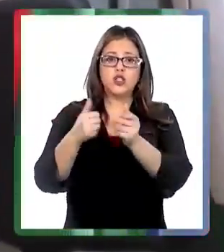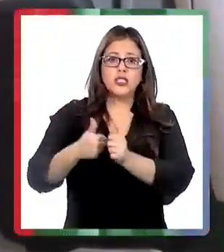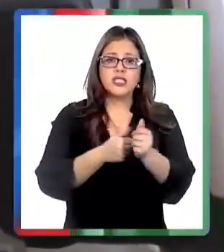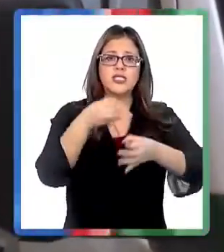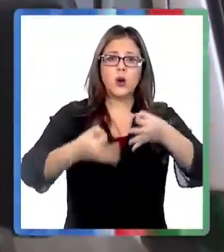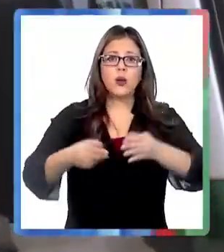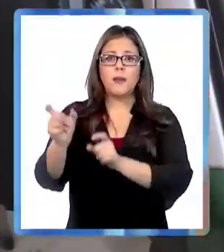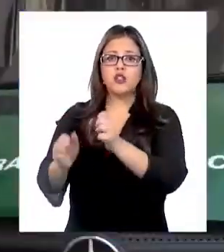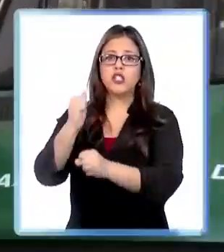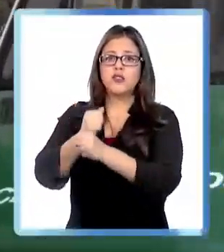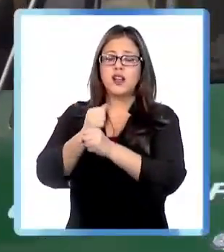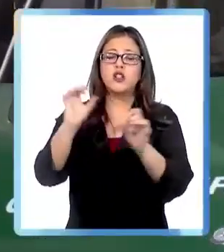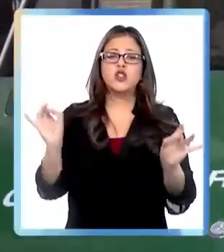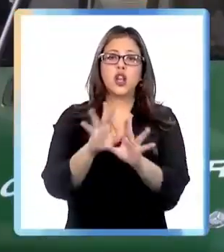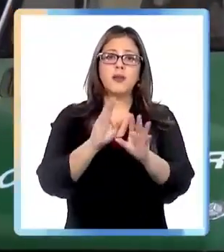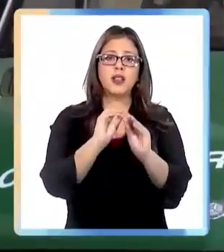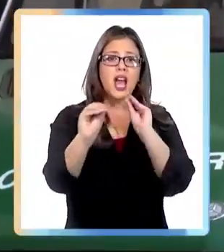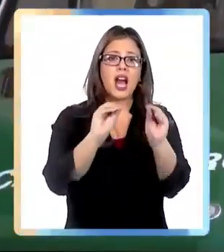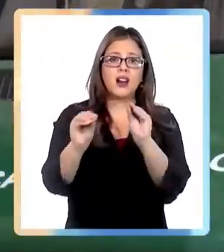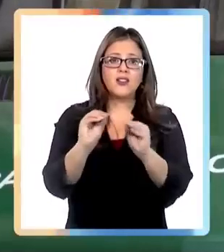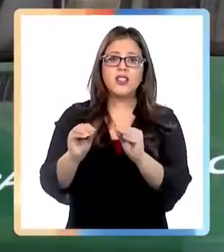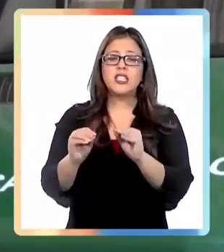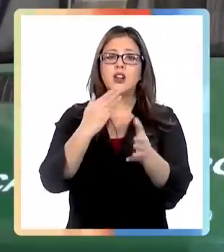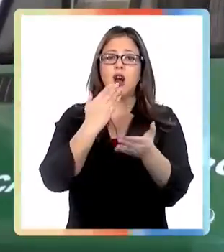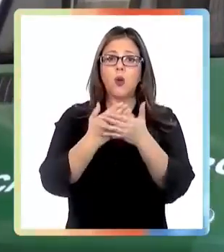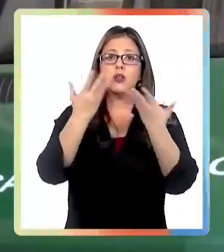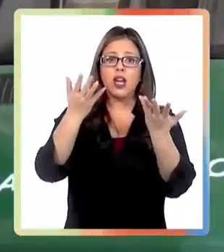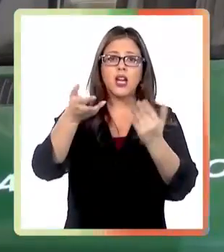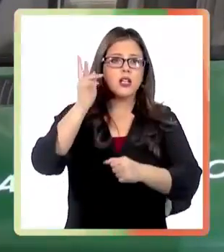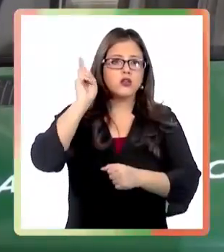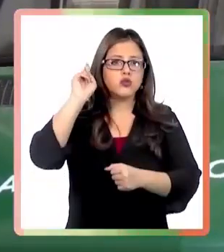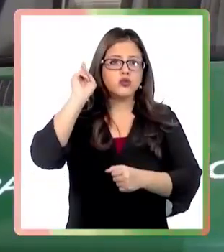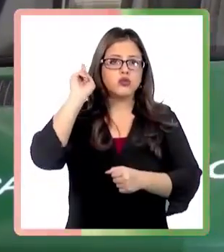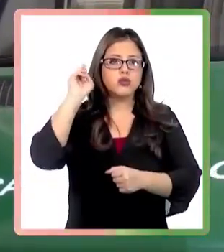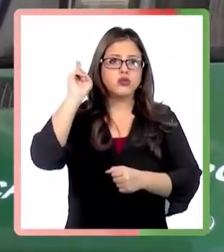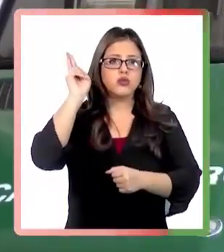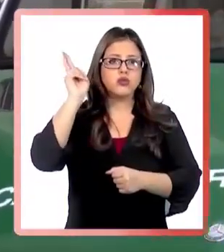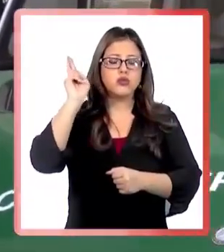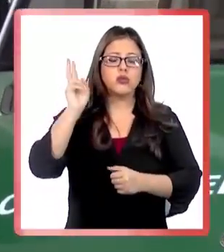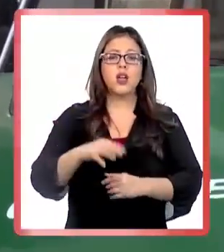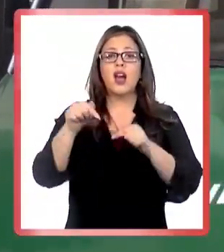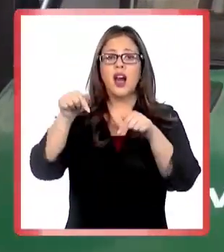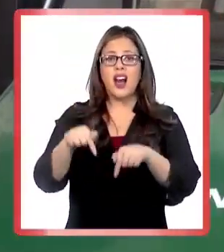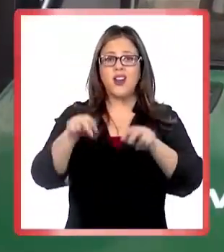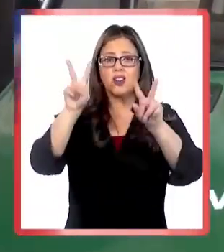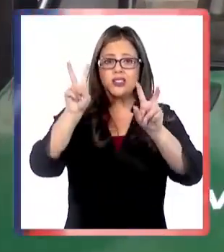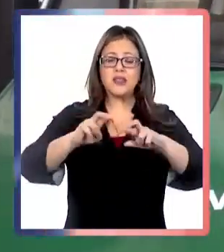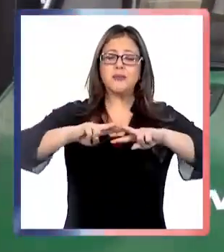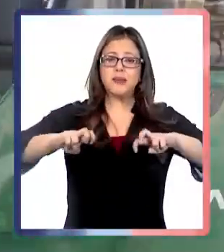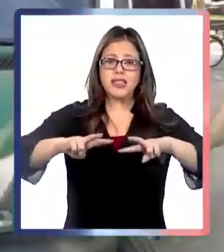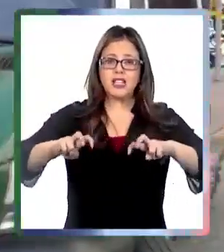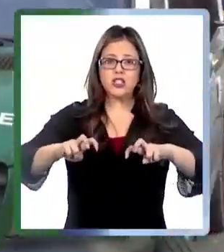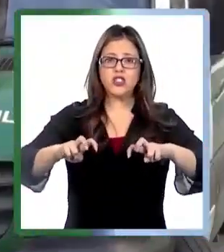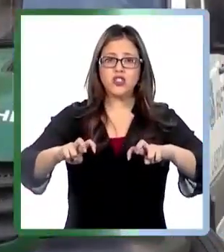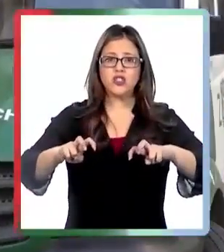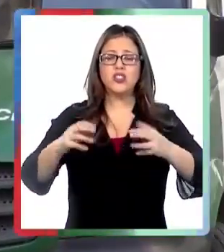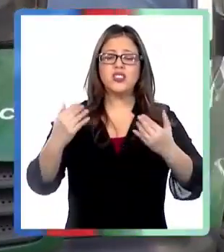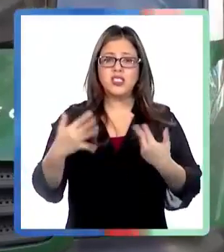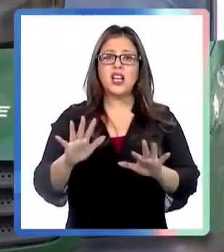advirtieron lo ocurrido cuando se activó la alarma. Por ahora constituye una investigación, se comunicó con la policía y el Ministerio